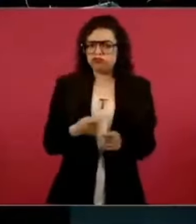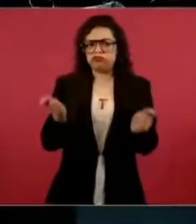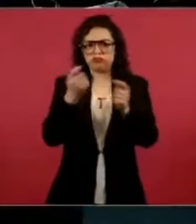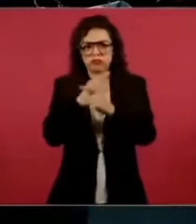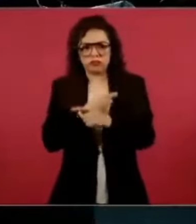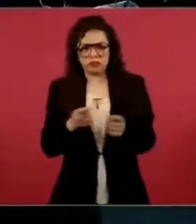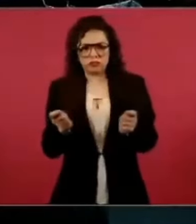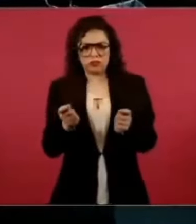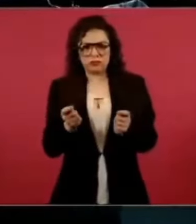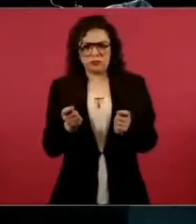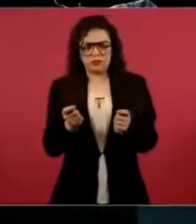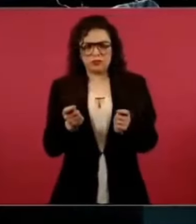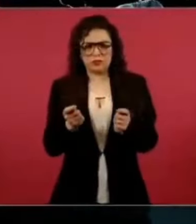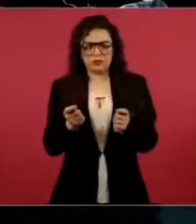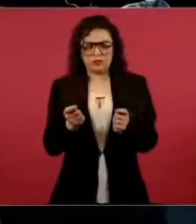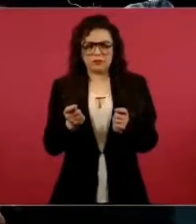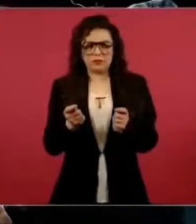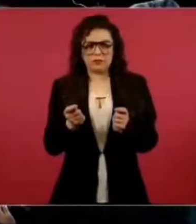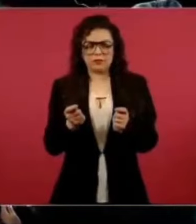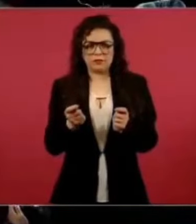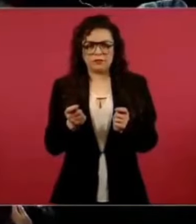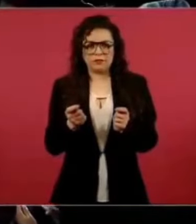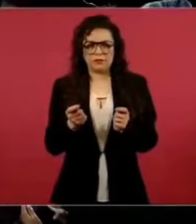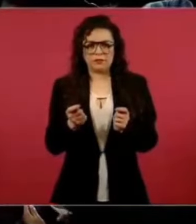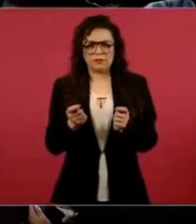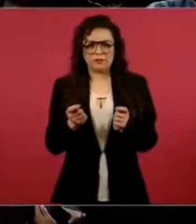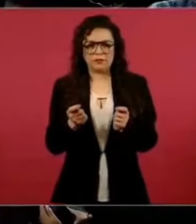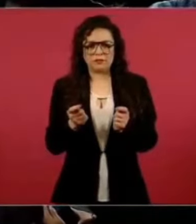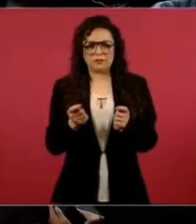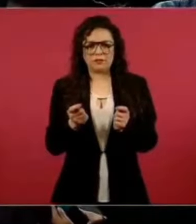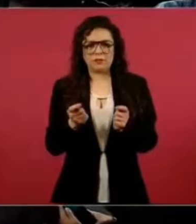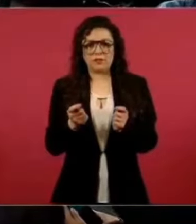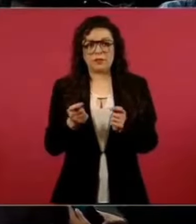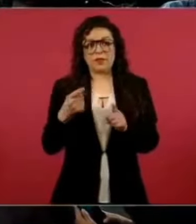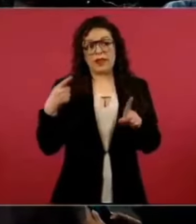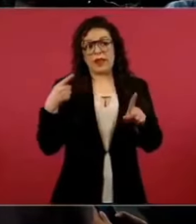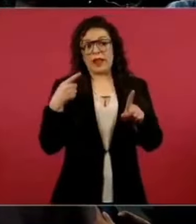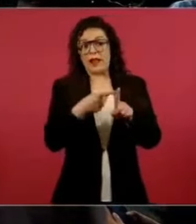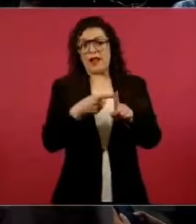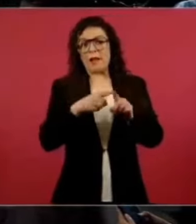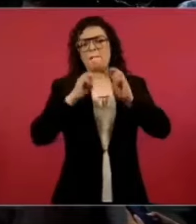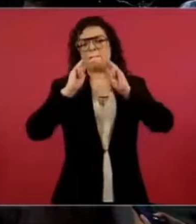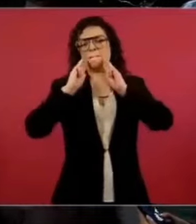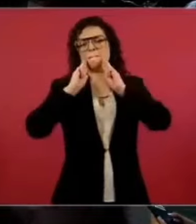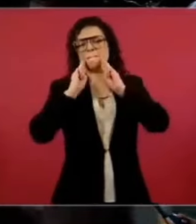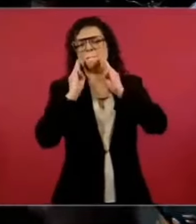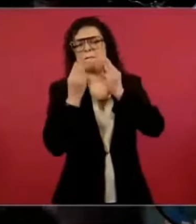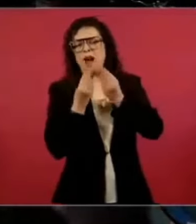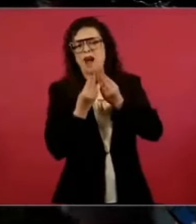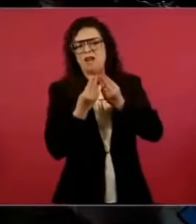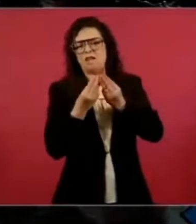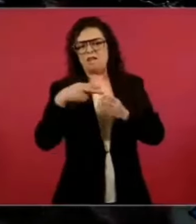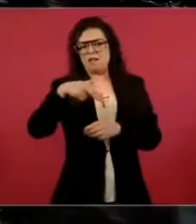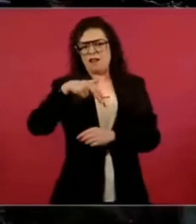narcotráfico no viven muy bien y mansiones